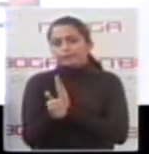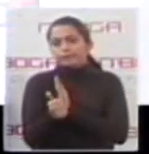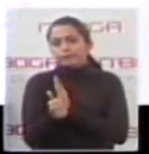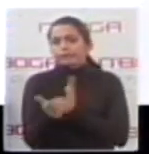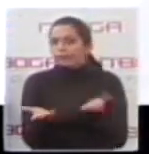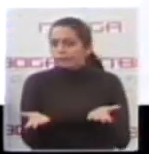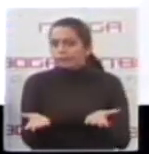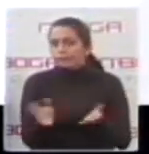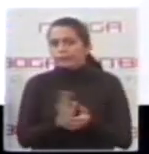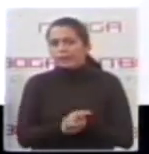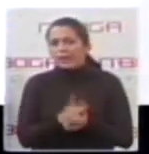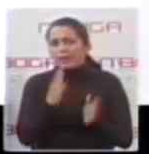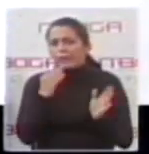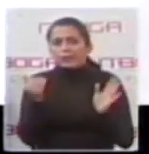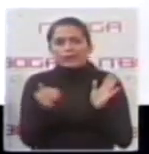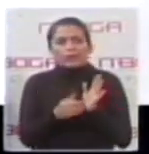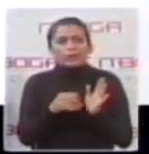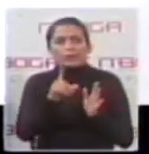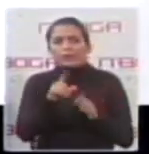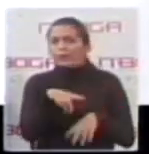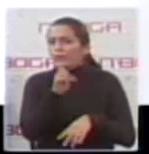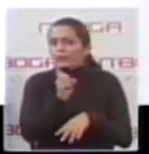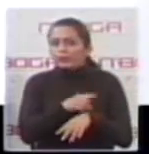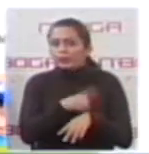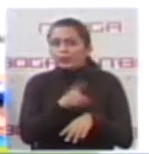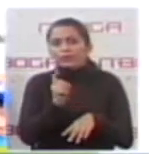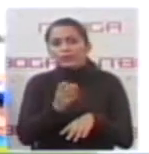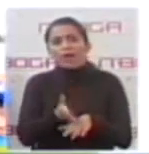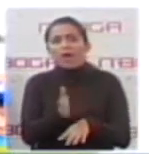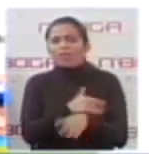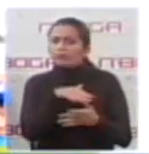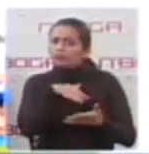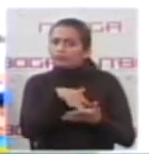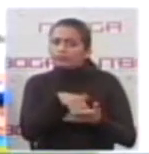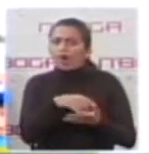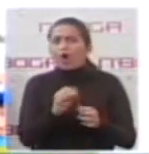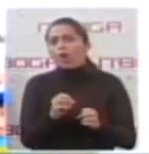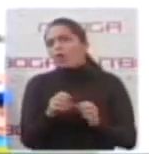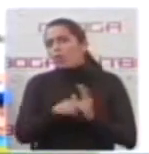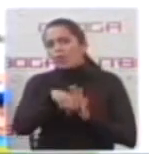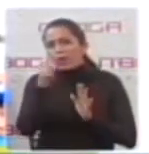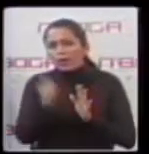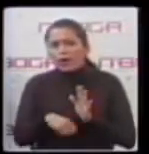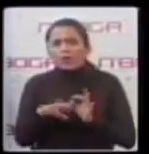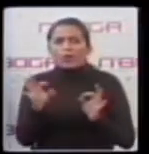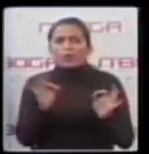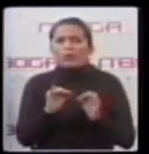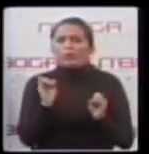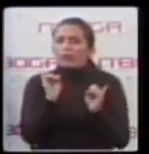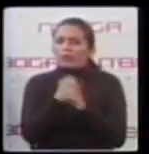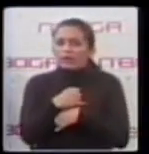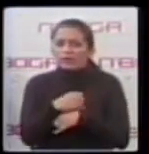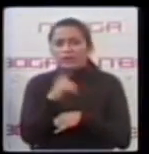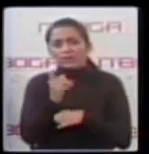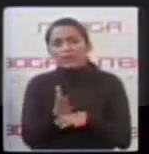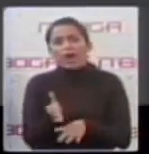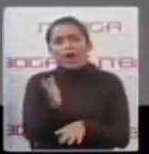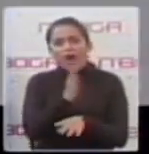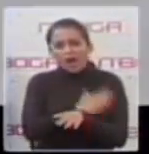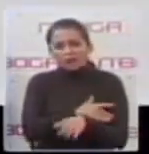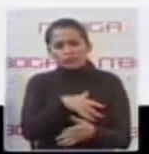un médico, como se prepara un abogado, como se prepara un ingeniero, de la misma forma hay que adquirir estas herramientas